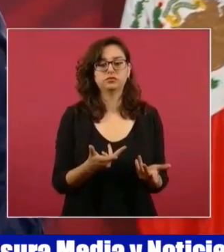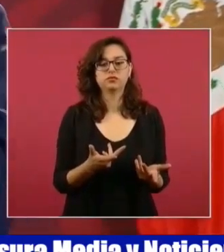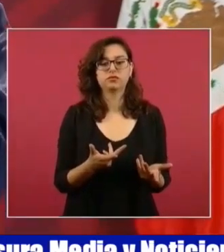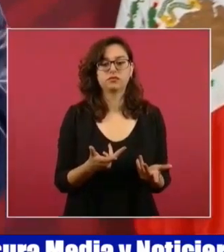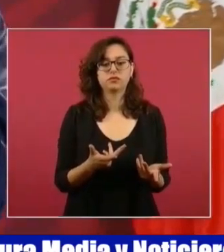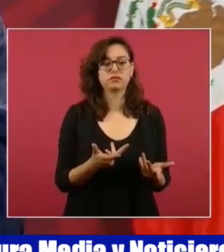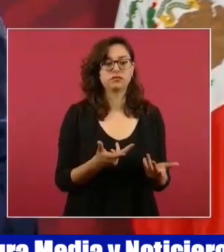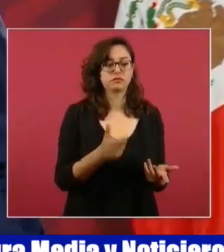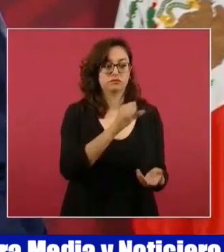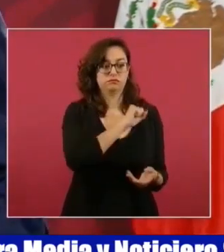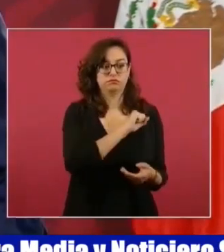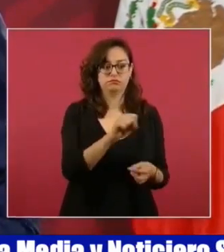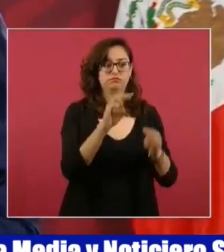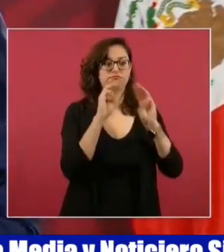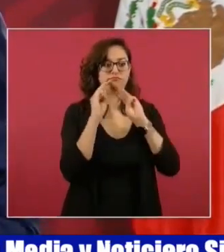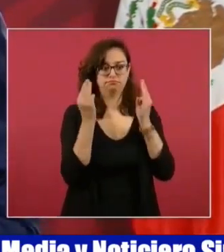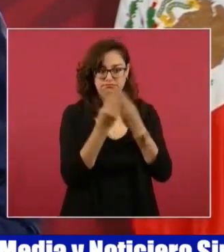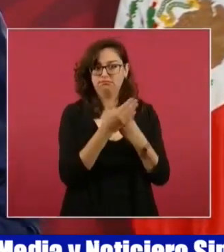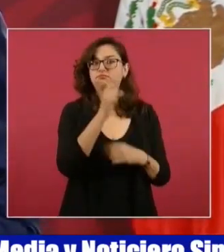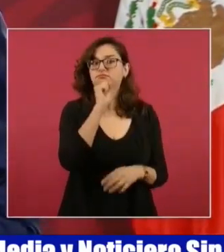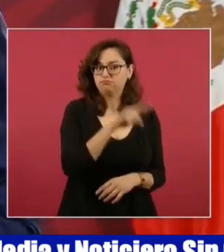con la delincuencia